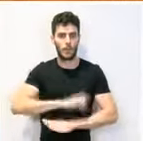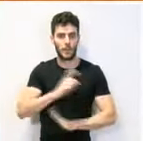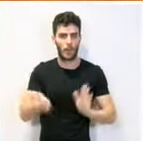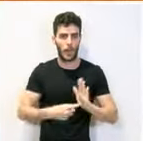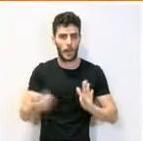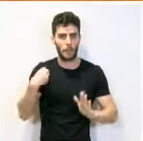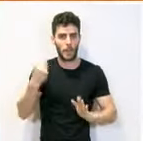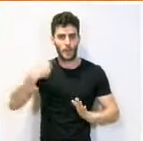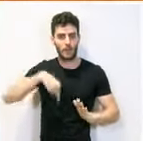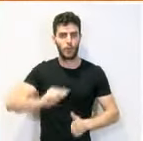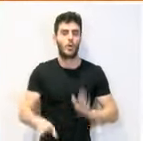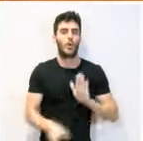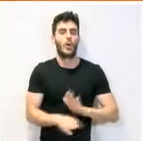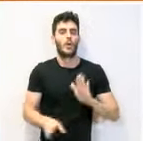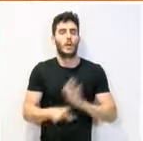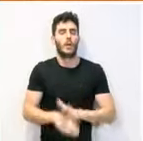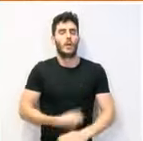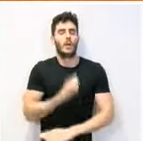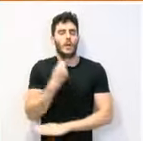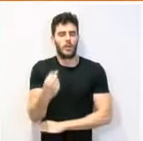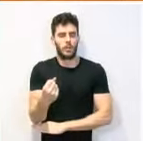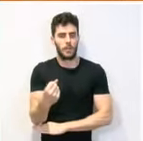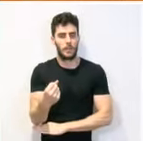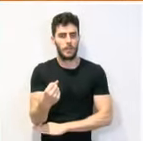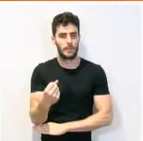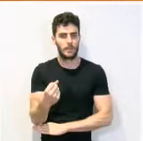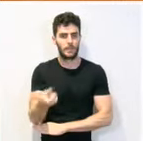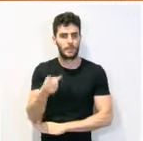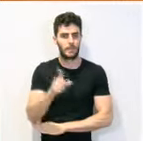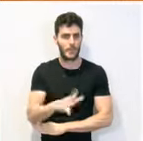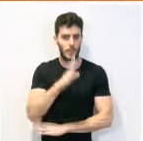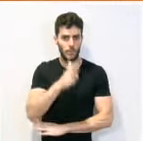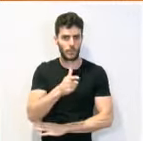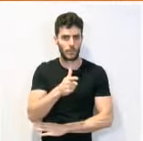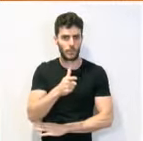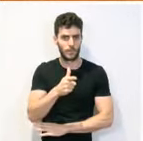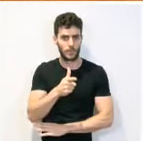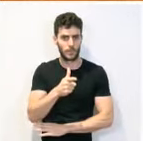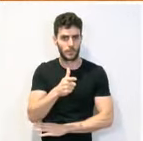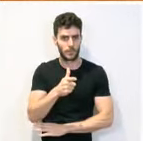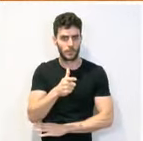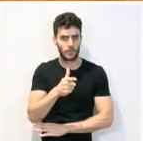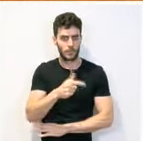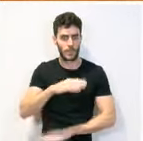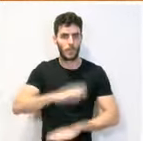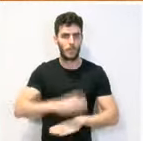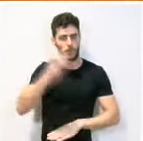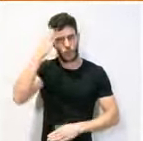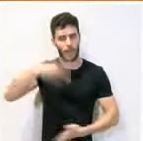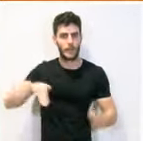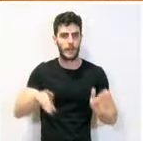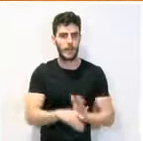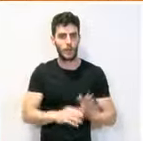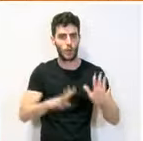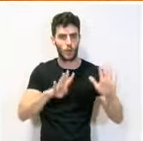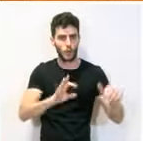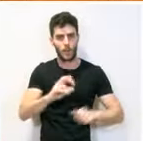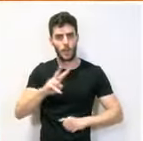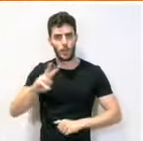Hay que seguir potenciándolo y por tanto, impulsar y vigilar el cumplimiento del Real Decreto 900